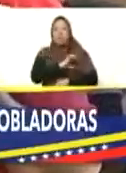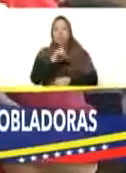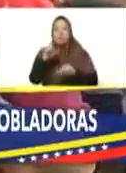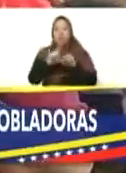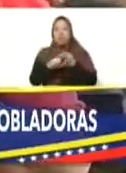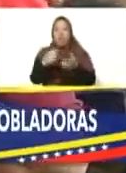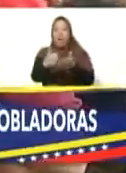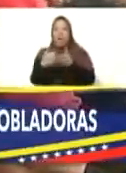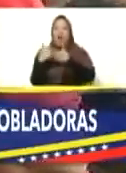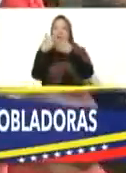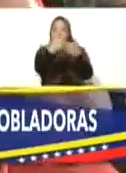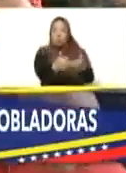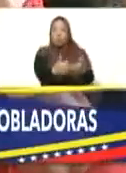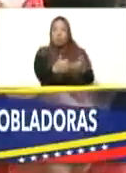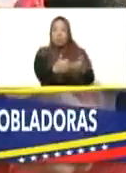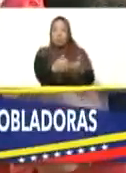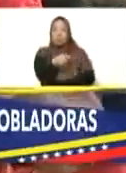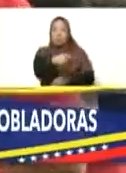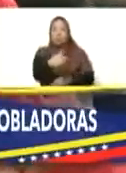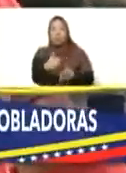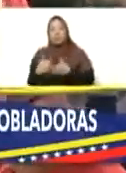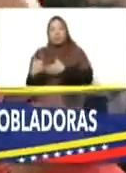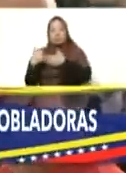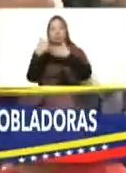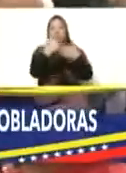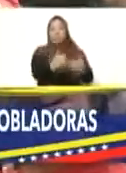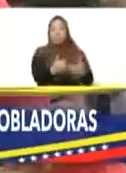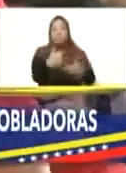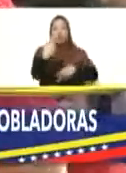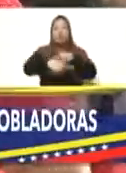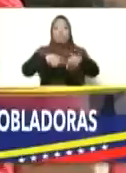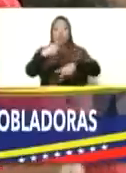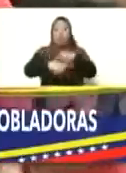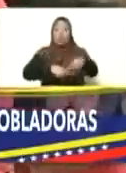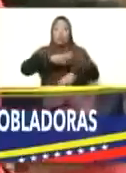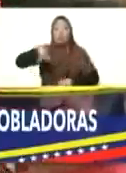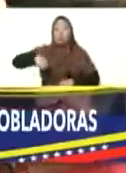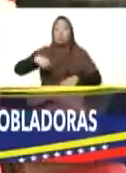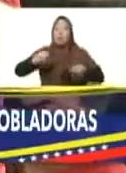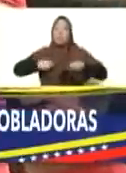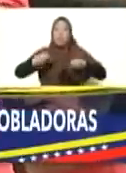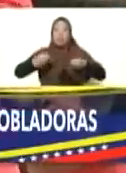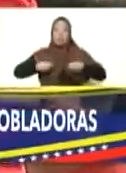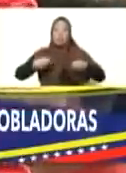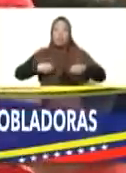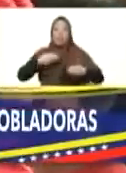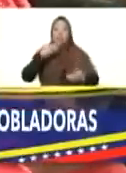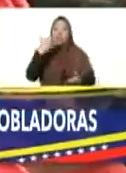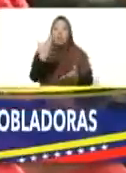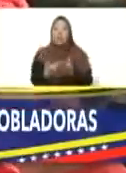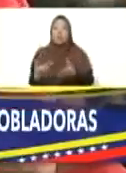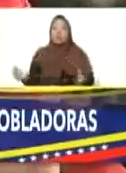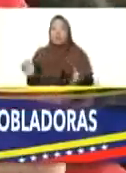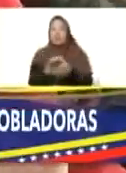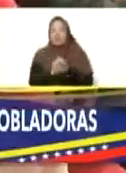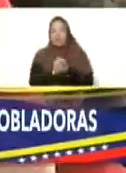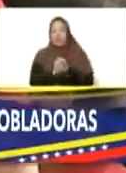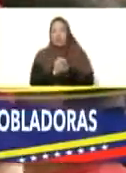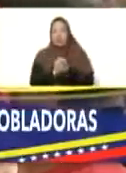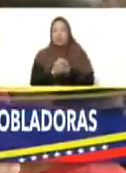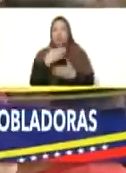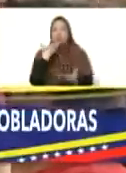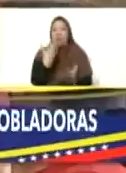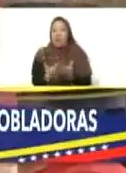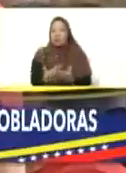ayuda a las y usted nos ayudó fue parte de ese proceso que nosotros vivimos gracias a decir ya muchas gracias